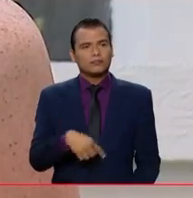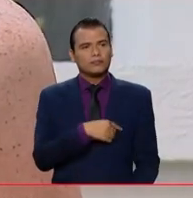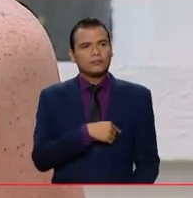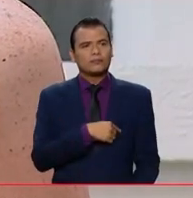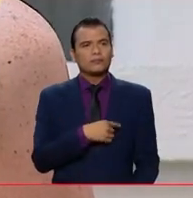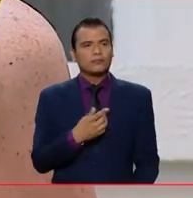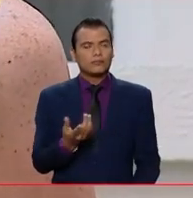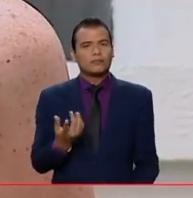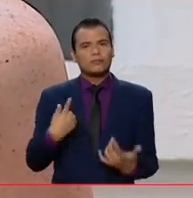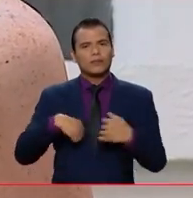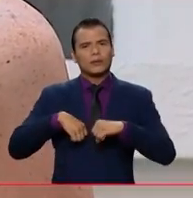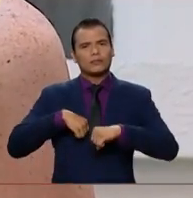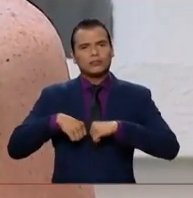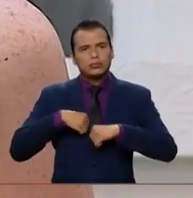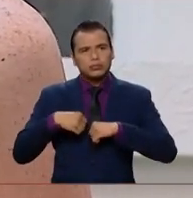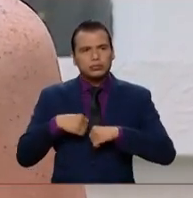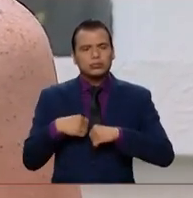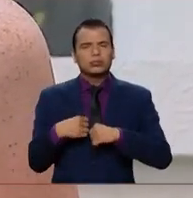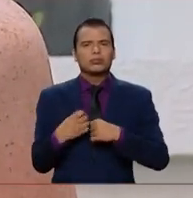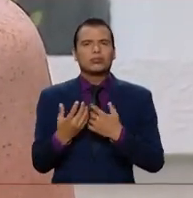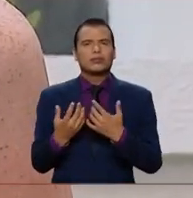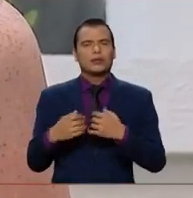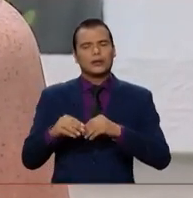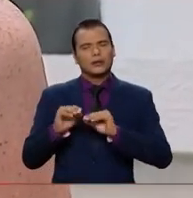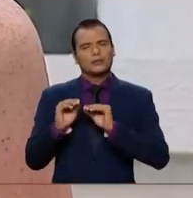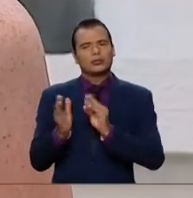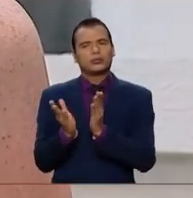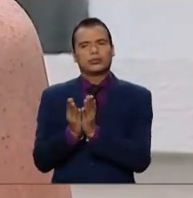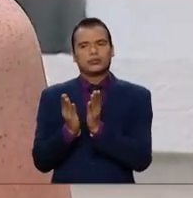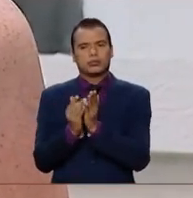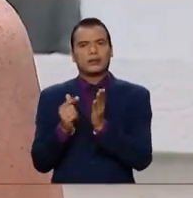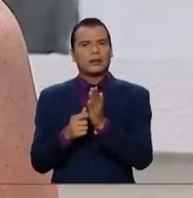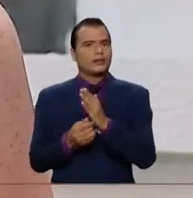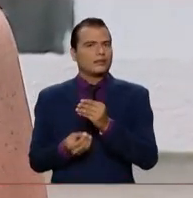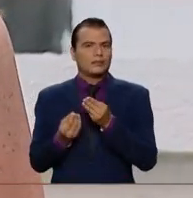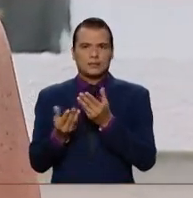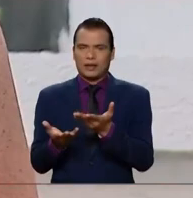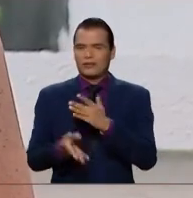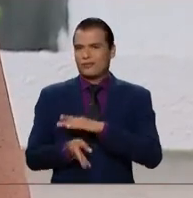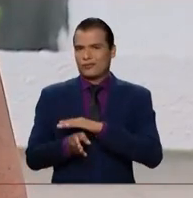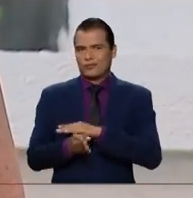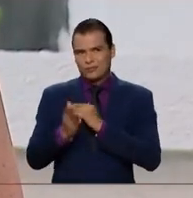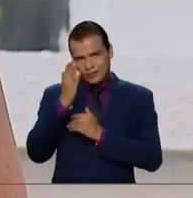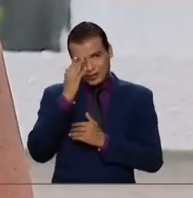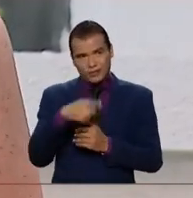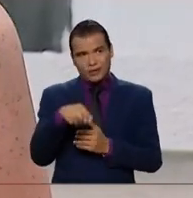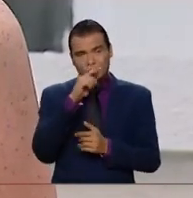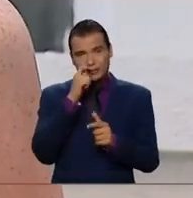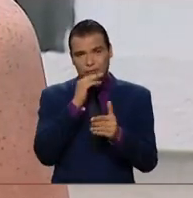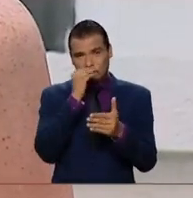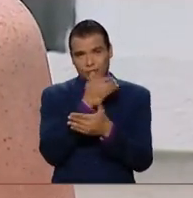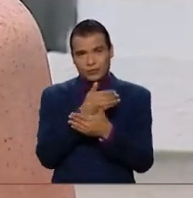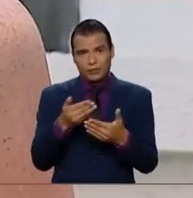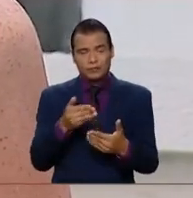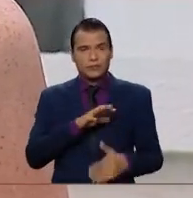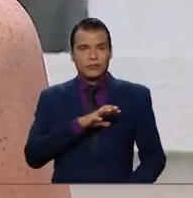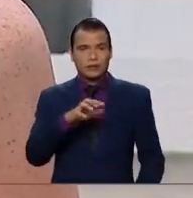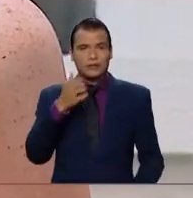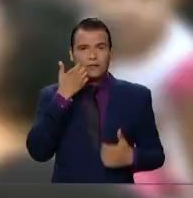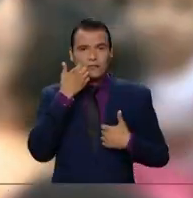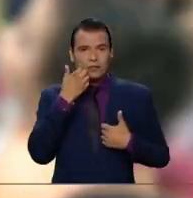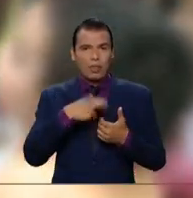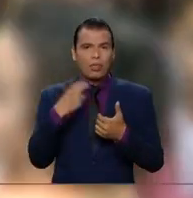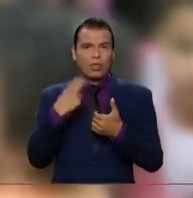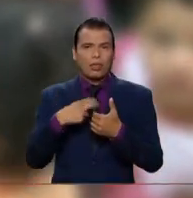dando continuidad escolar a los niños que por ley también la deserción escolar en los niños con cáncer es muy